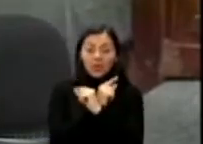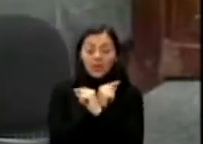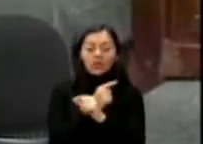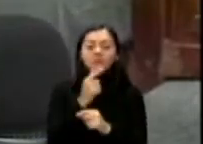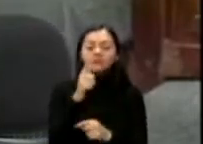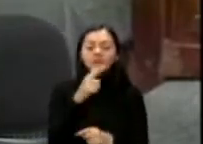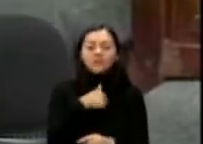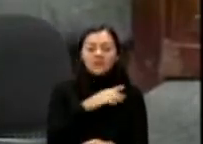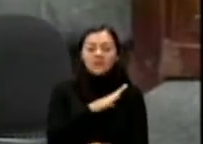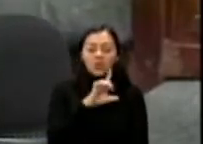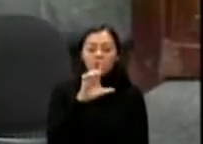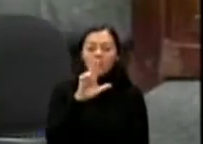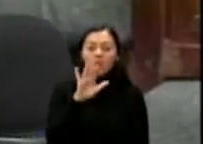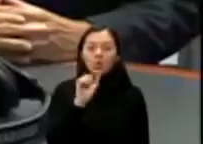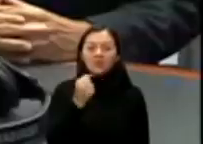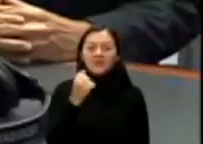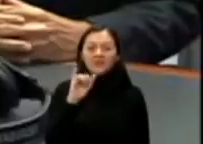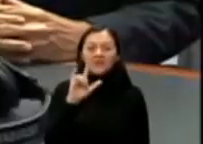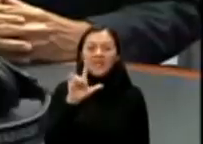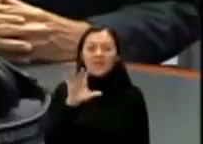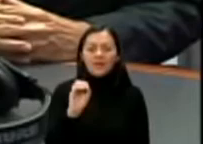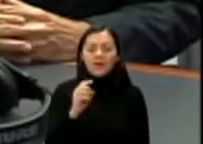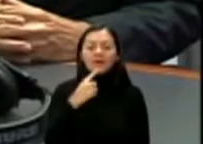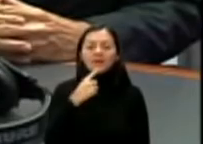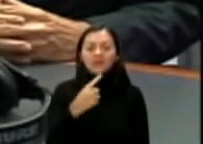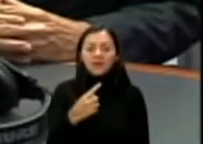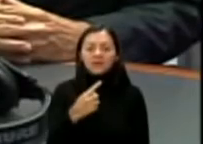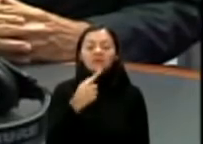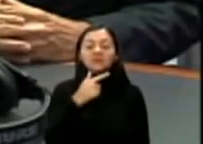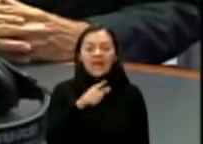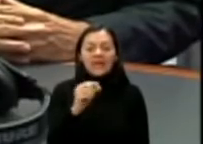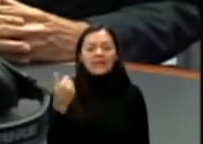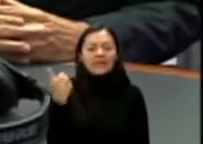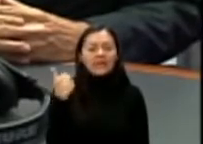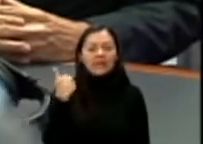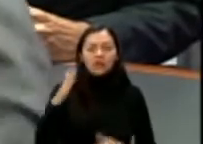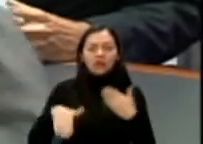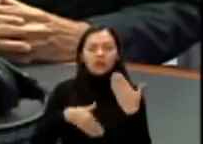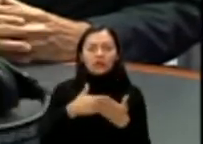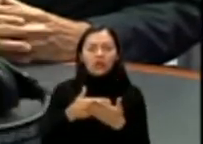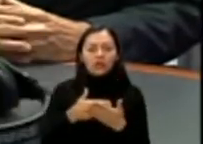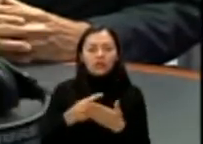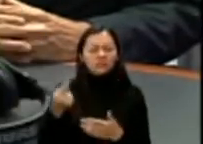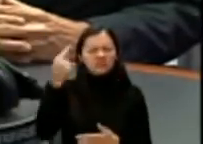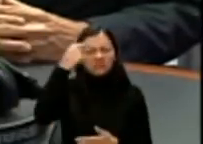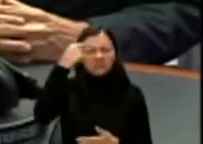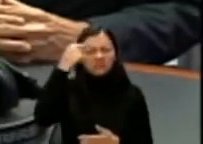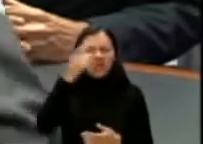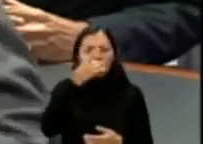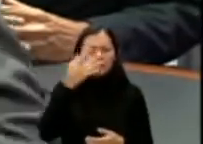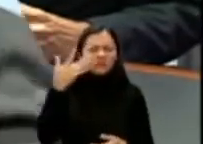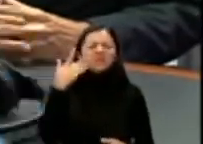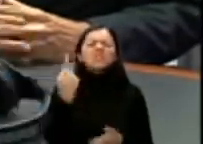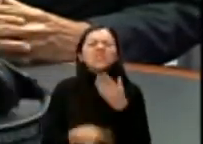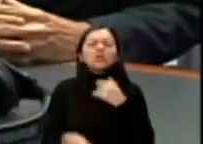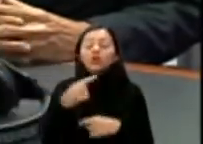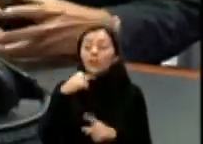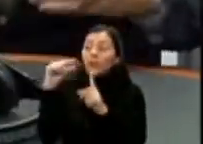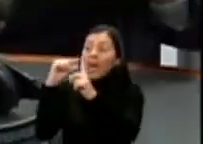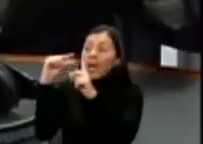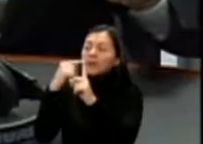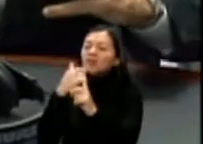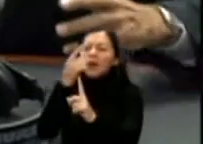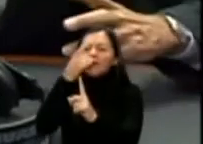bueno que la entrevista en al vicepresidente porque él tiene el chip amazónico cuando yo le digo amazonía que se le viene a la mente a